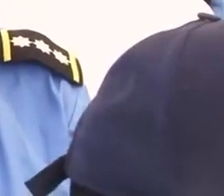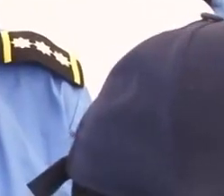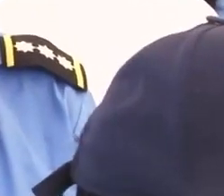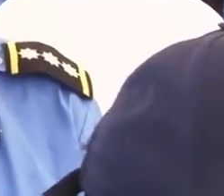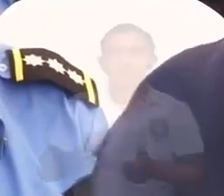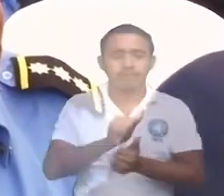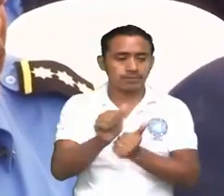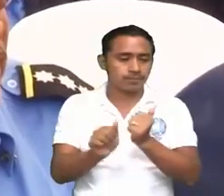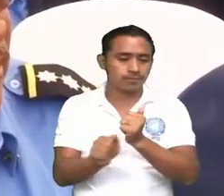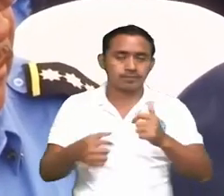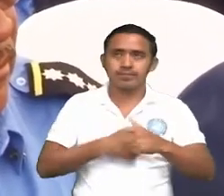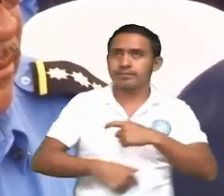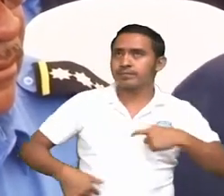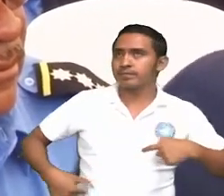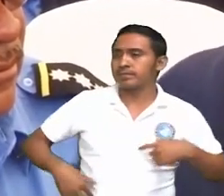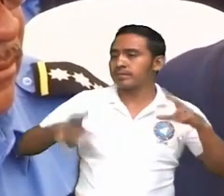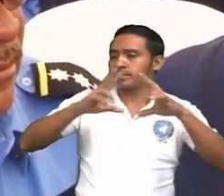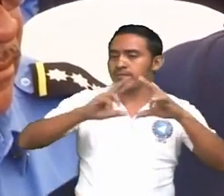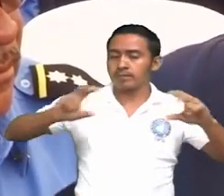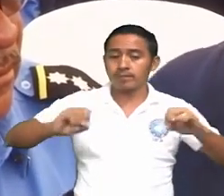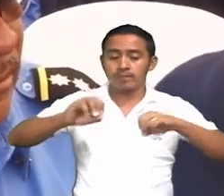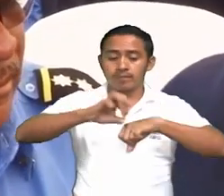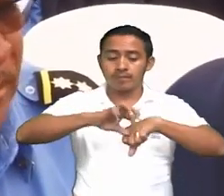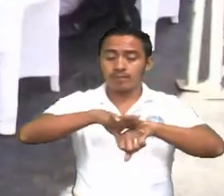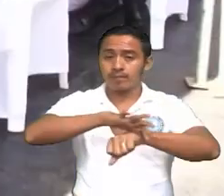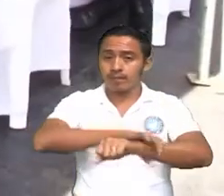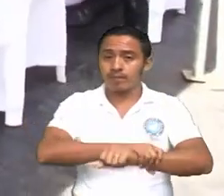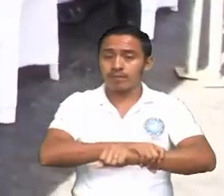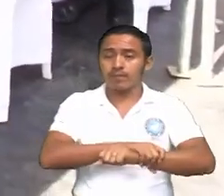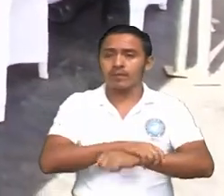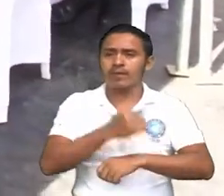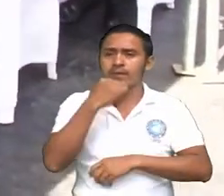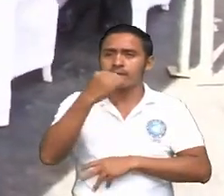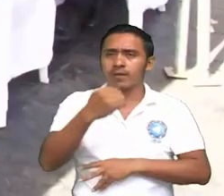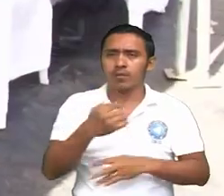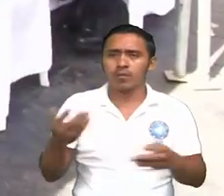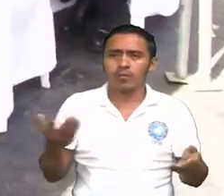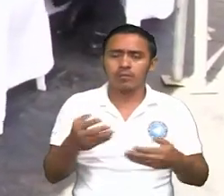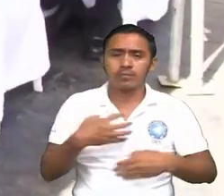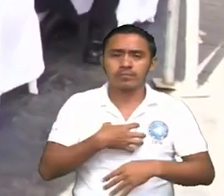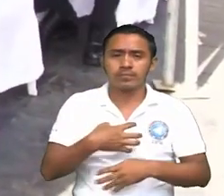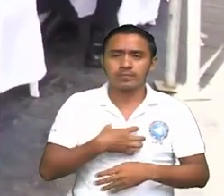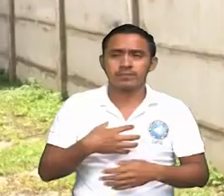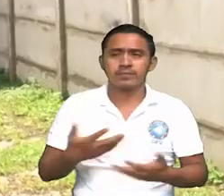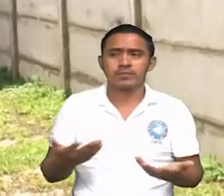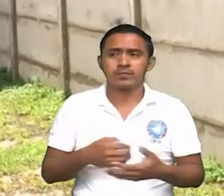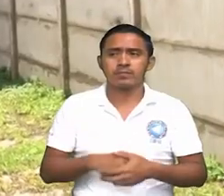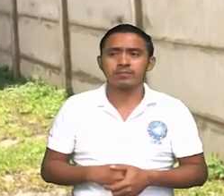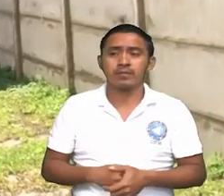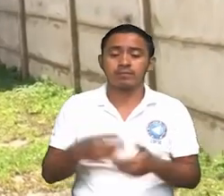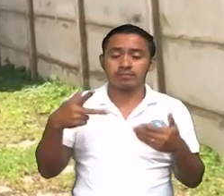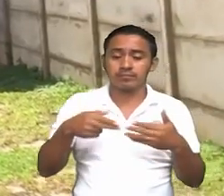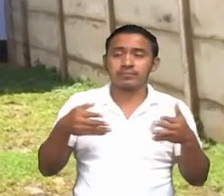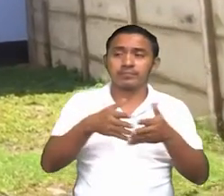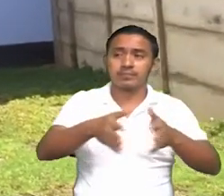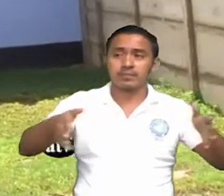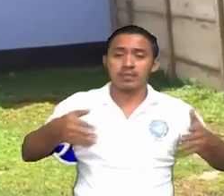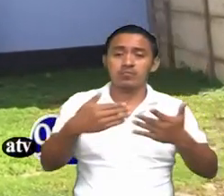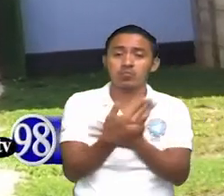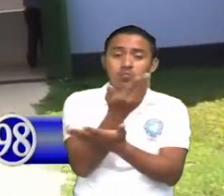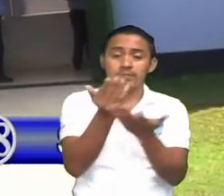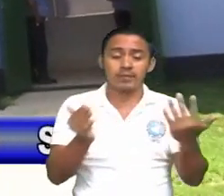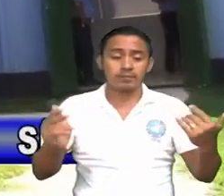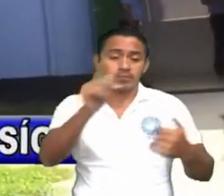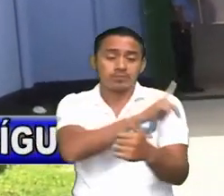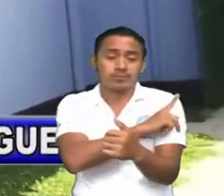La vicepresidenta de Nicaragua, compañera Rosario Murillo, anunció que en el municipio de Chichigalpa se inaugurará una delegación de